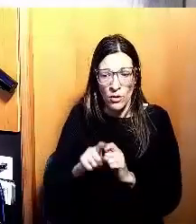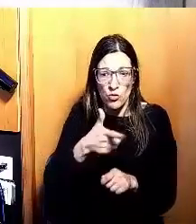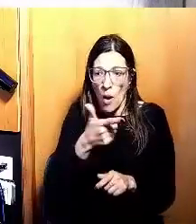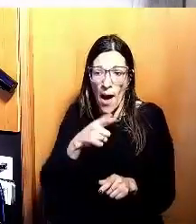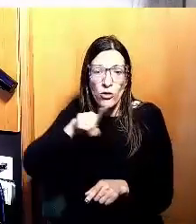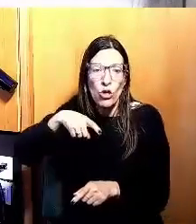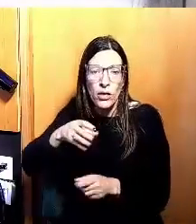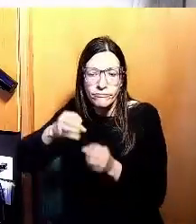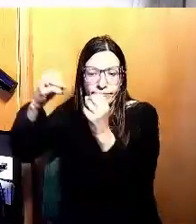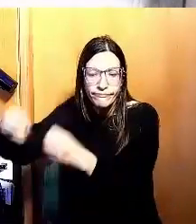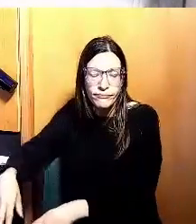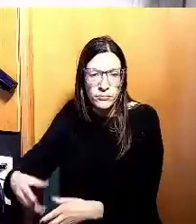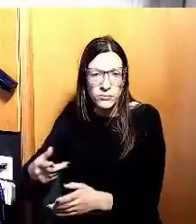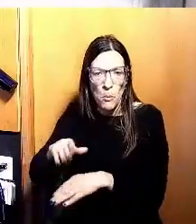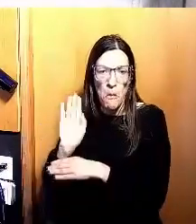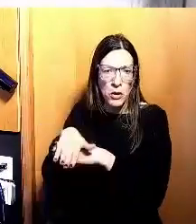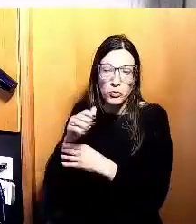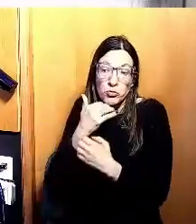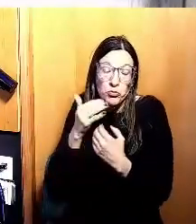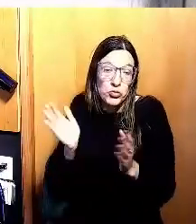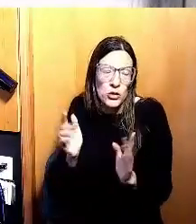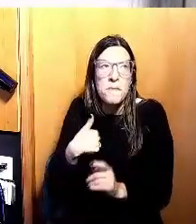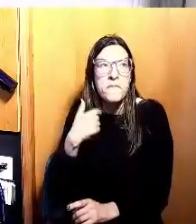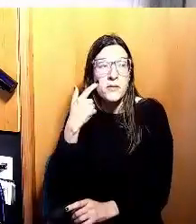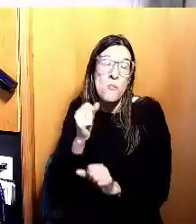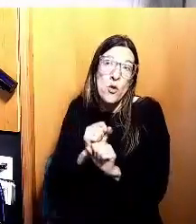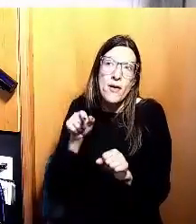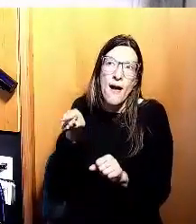se toman decisiones en ese respecto. Capaz que ahí hay que poner